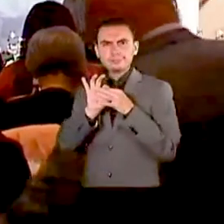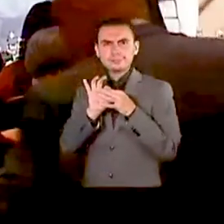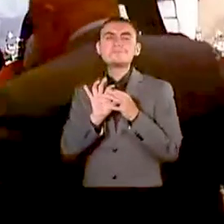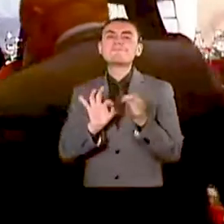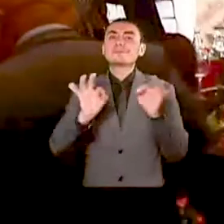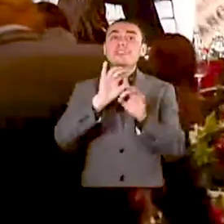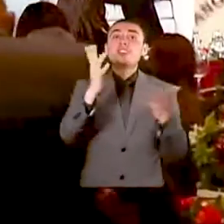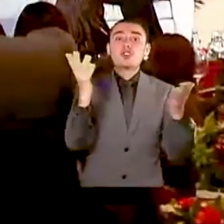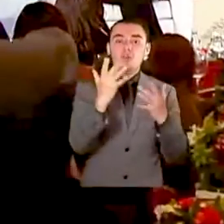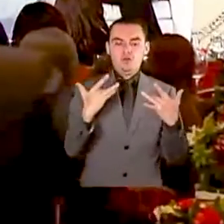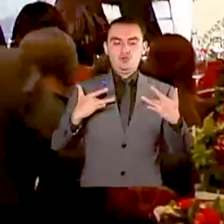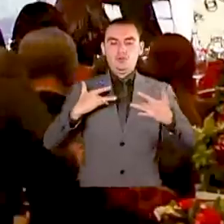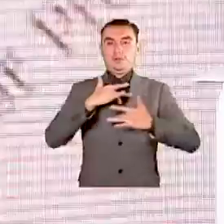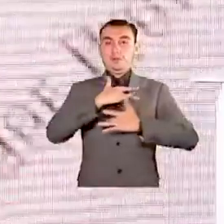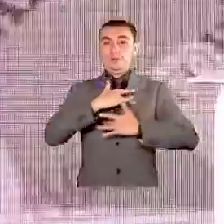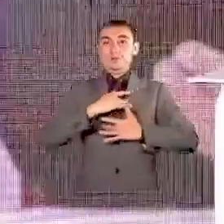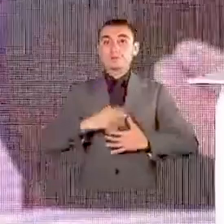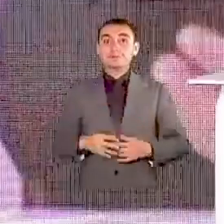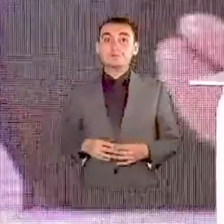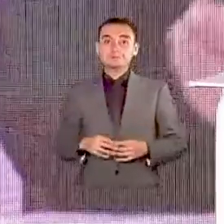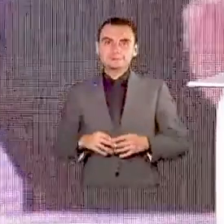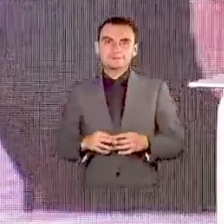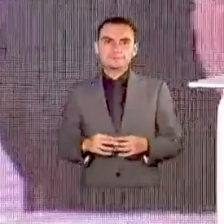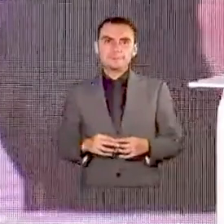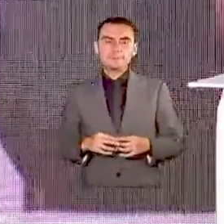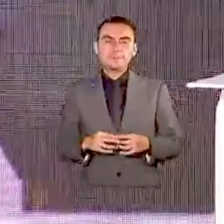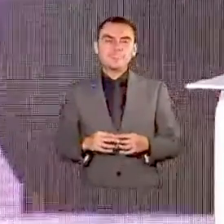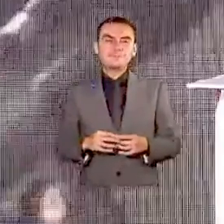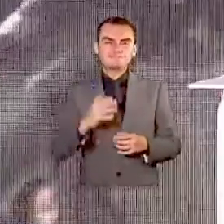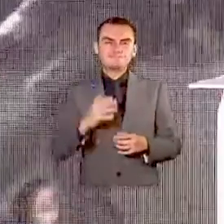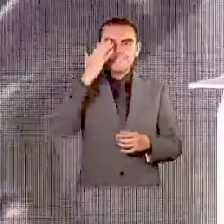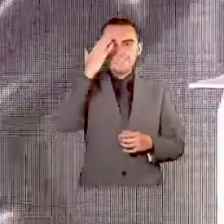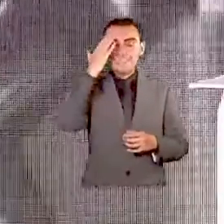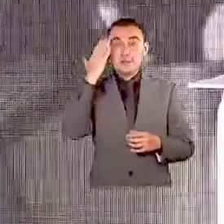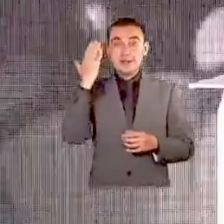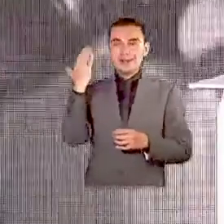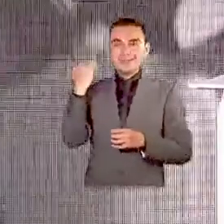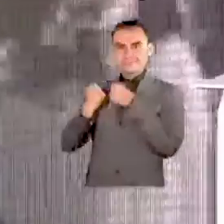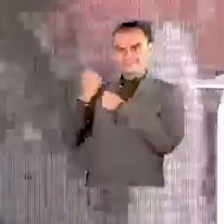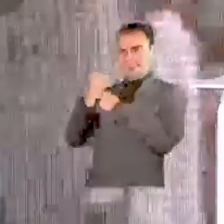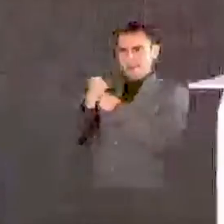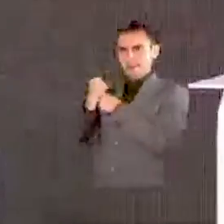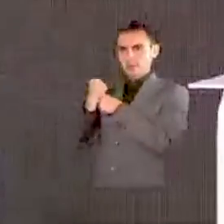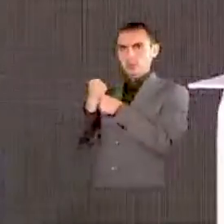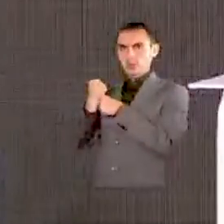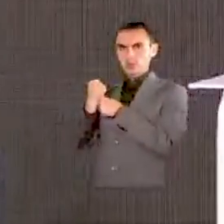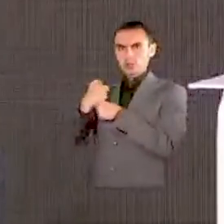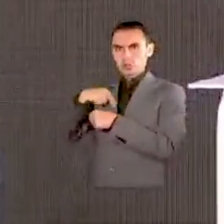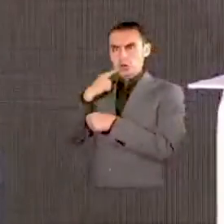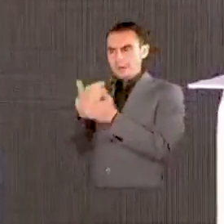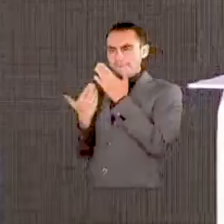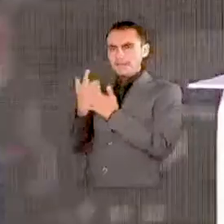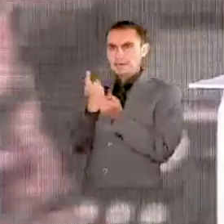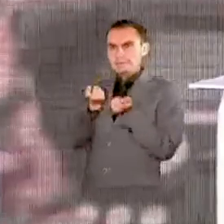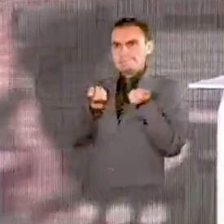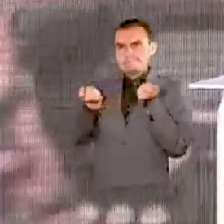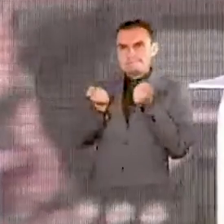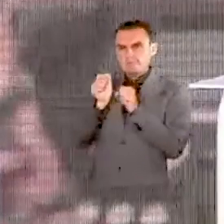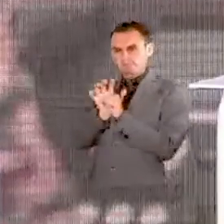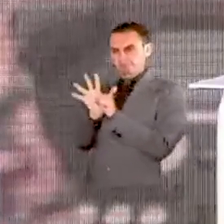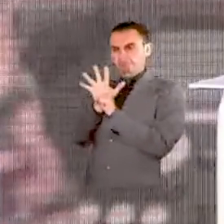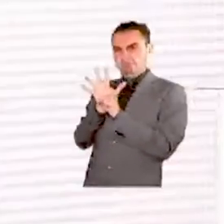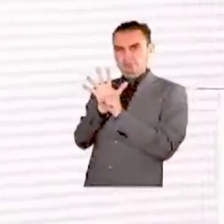importantísimo, que es el de la salud. Los resultados concretos que se vieron desde el año pasado en los temas de manejo de la